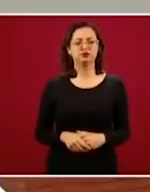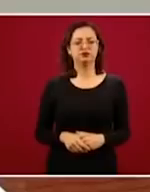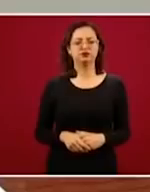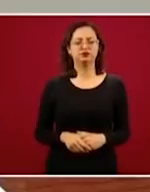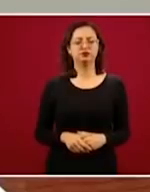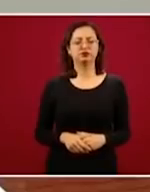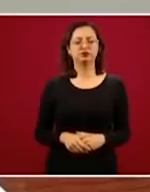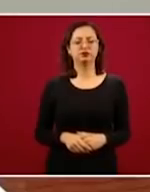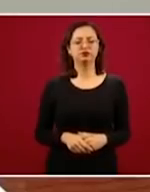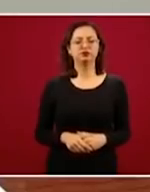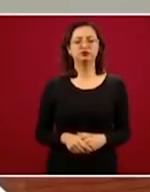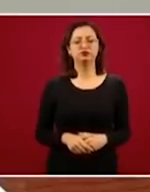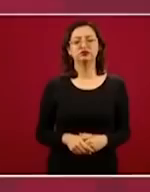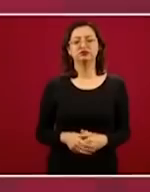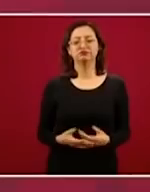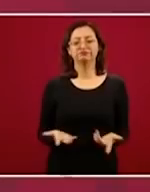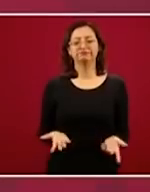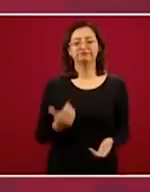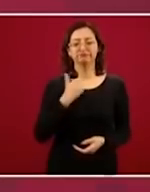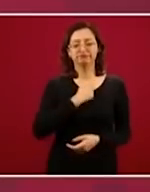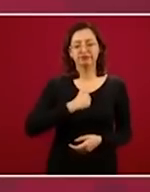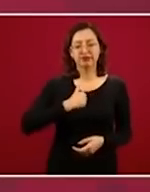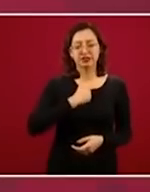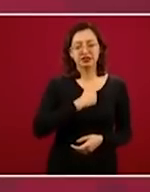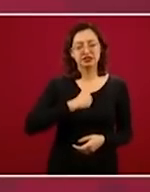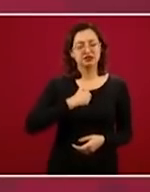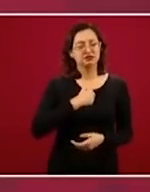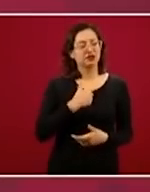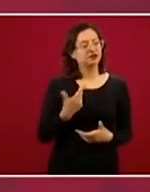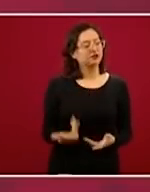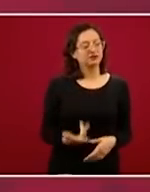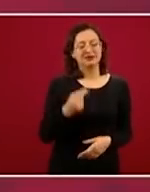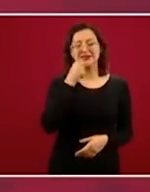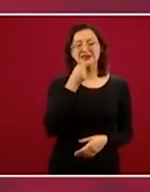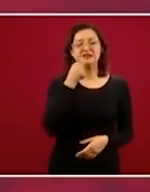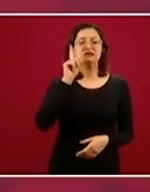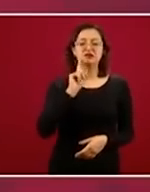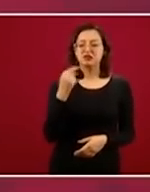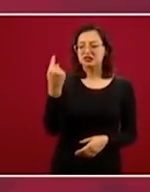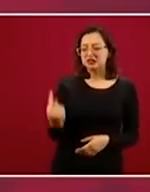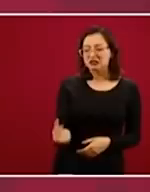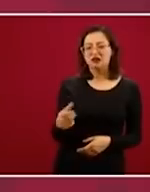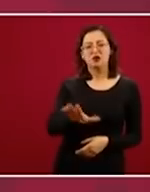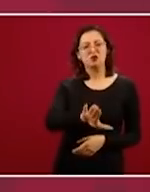lo del lamentable caso de la niña que pierde la vida